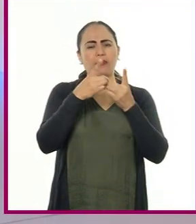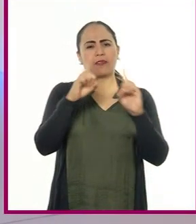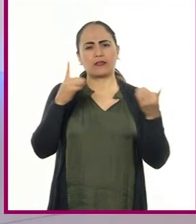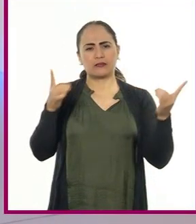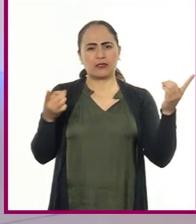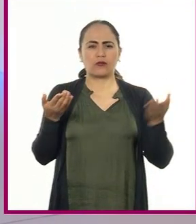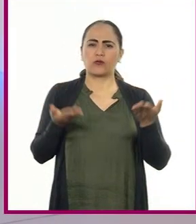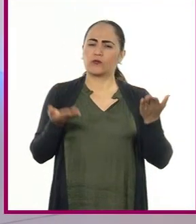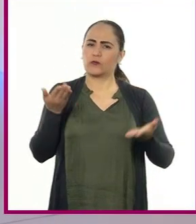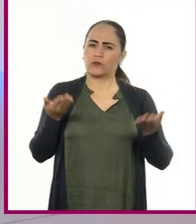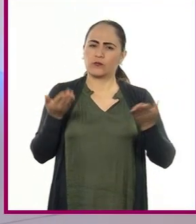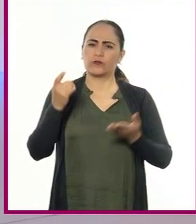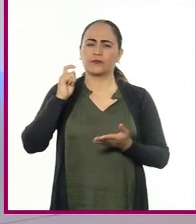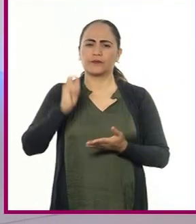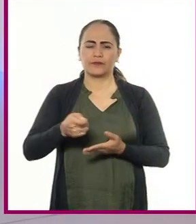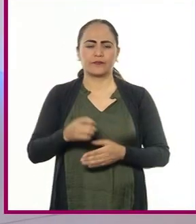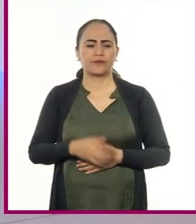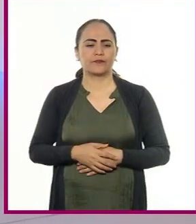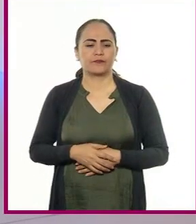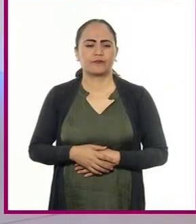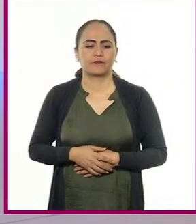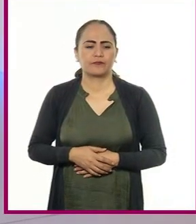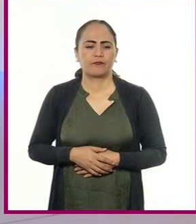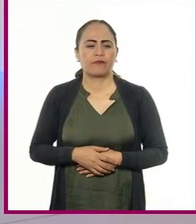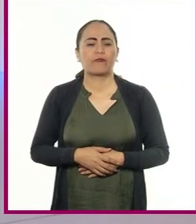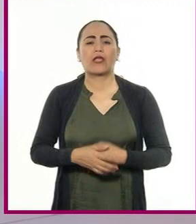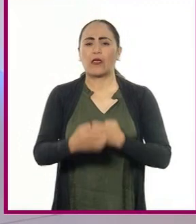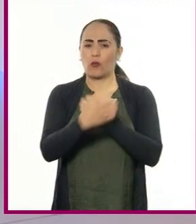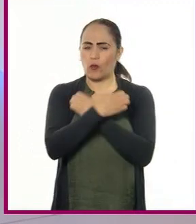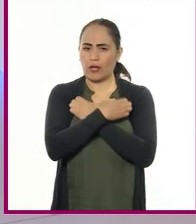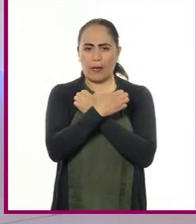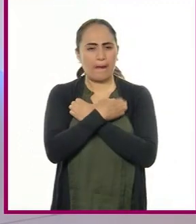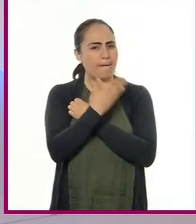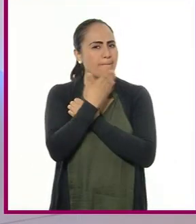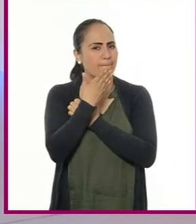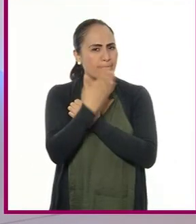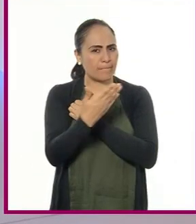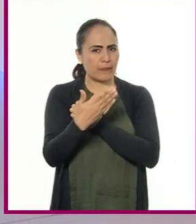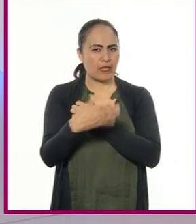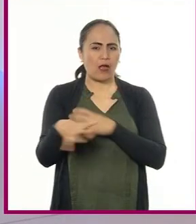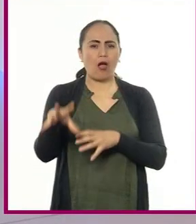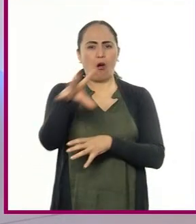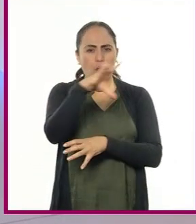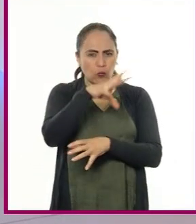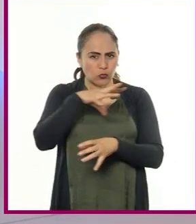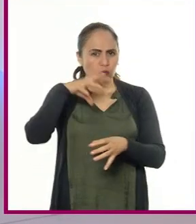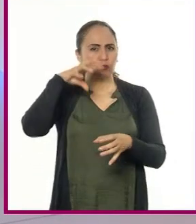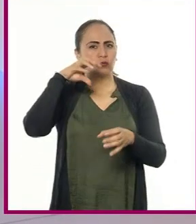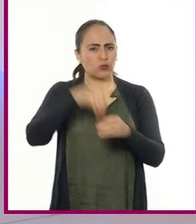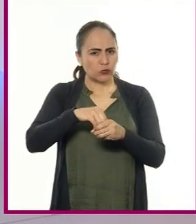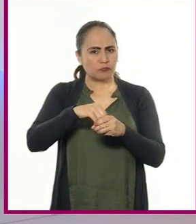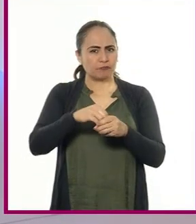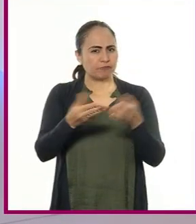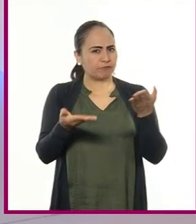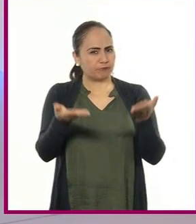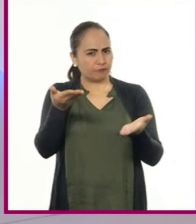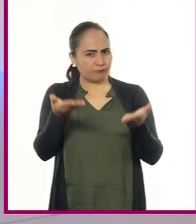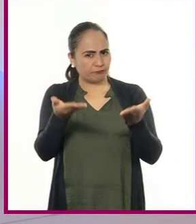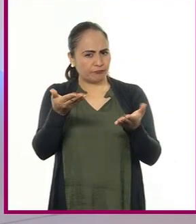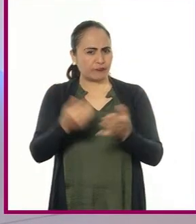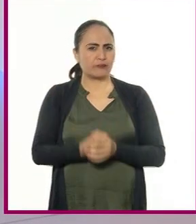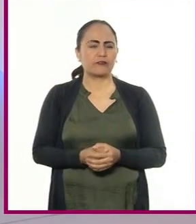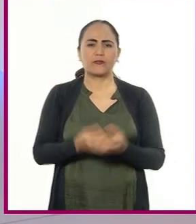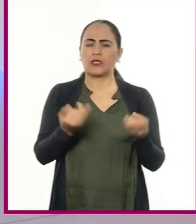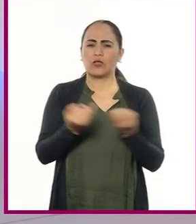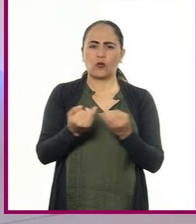dice: garantizar una educación de calidad, inclusiva y equitativa, y promover las